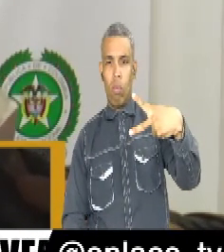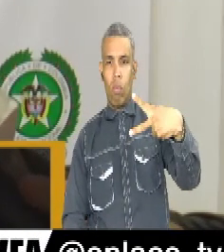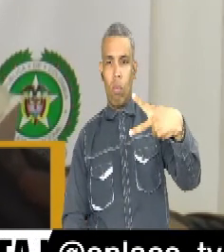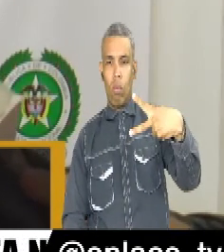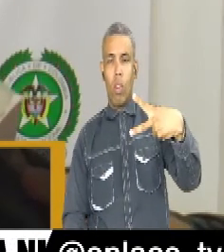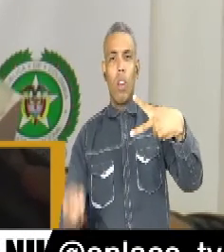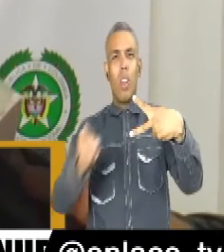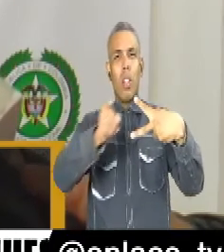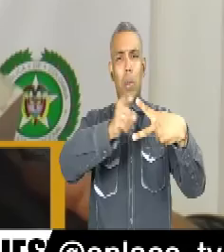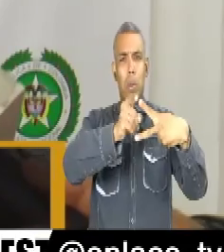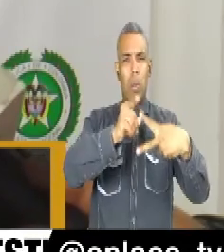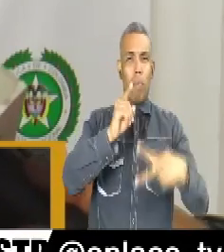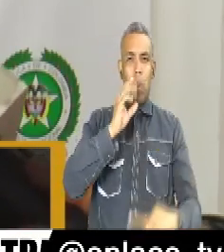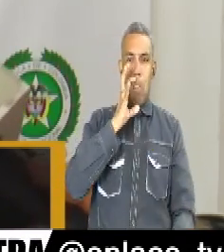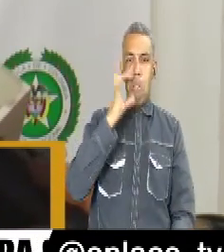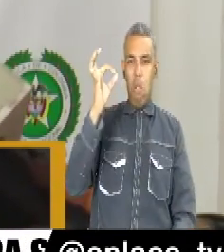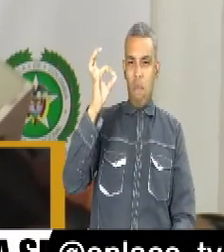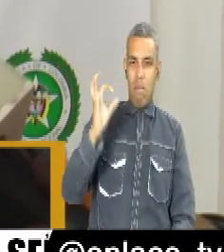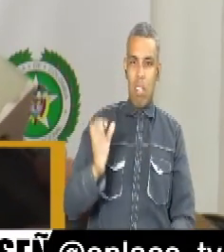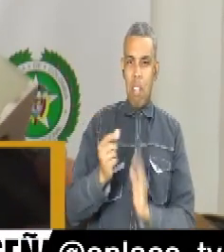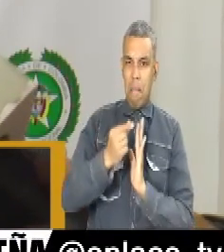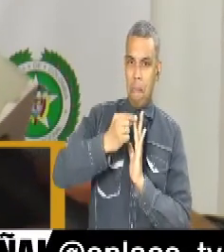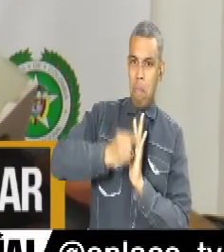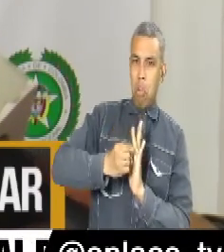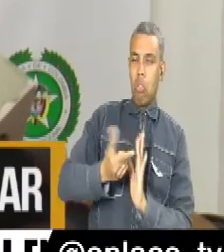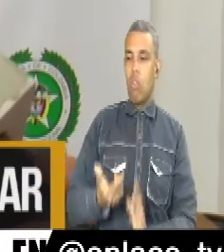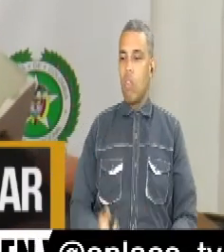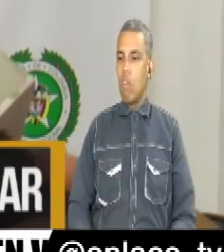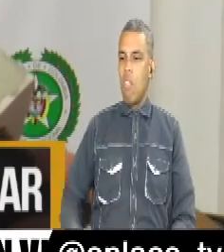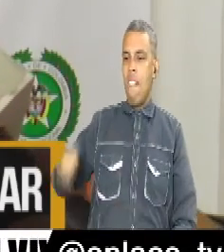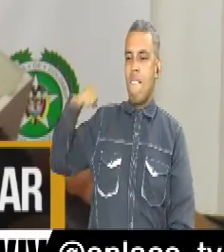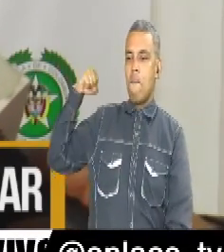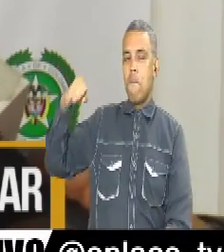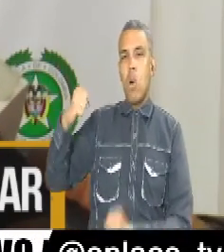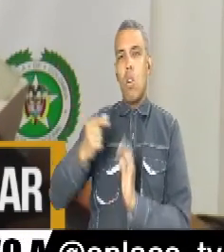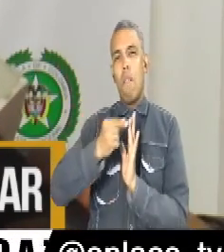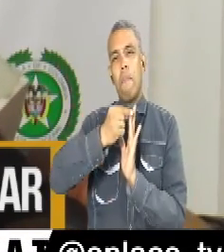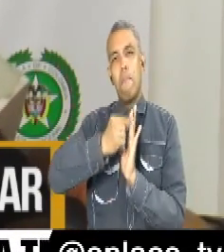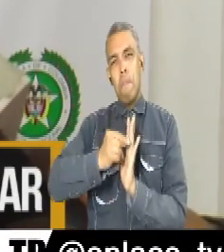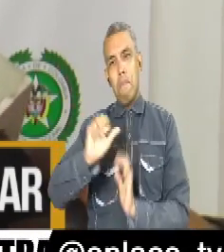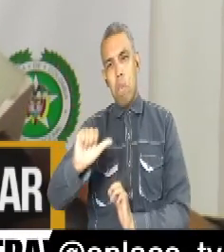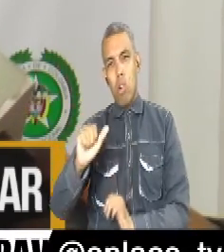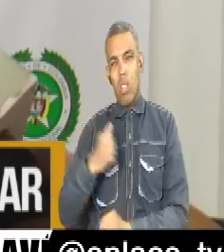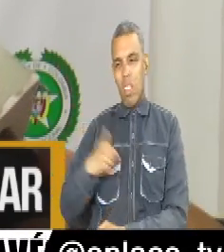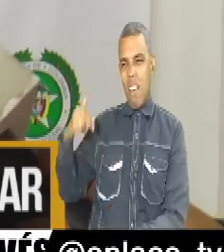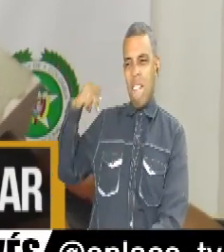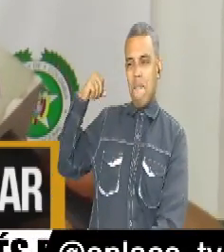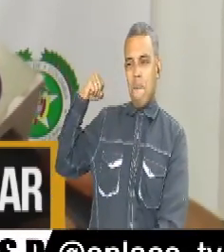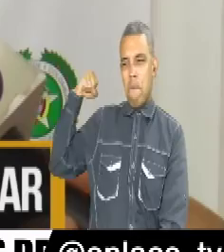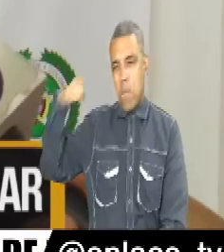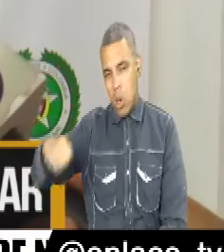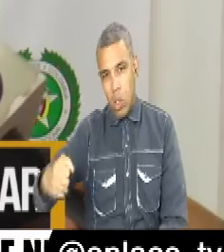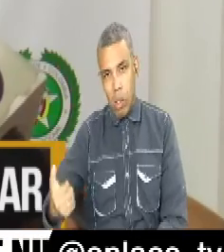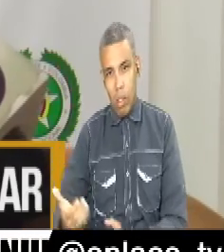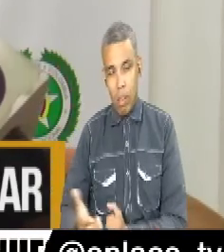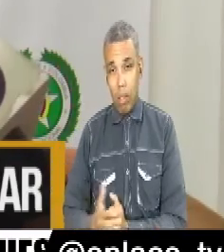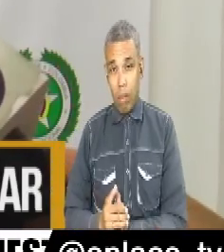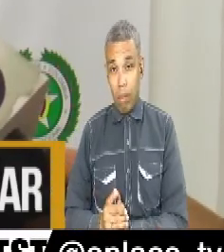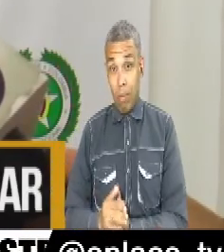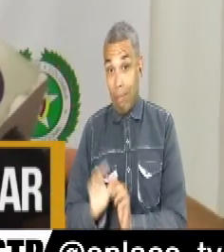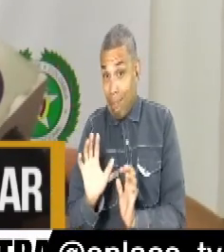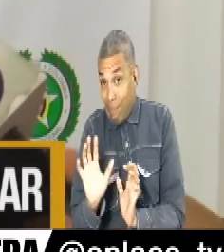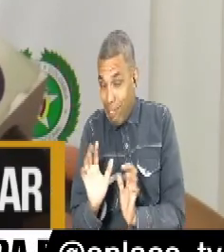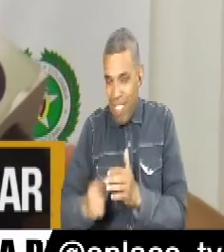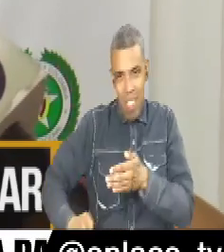el hombre de la casa, el esposo, agrede pues físicamente a su cónyuge o compañera, donde se inmediatamente se dan